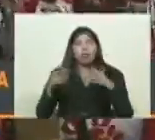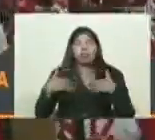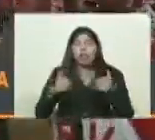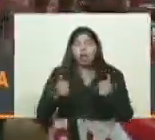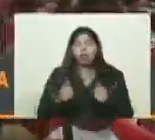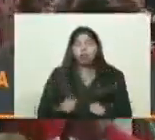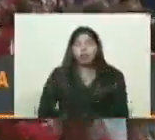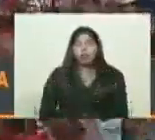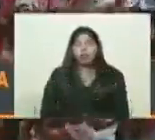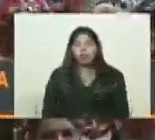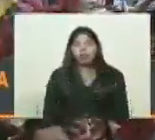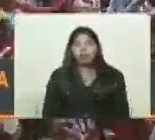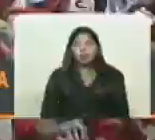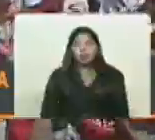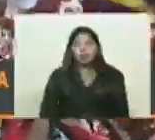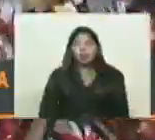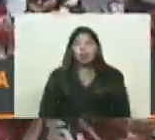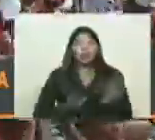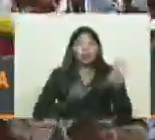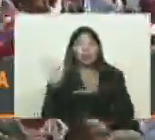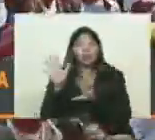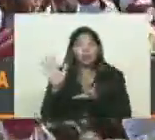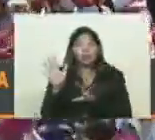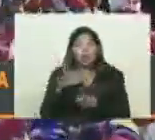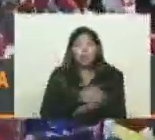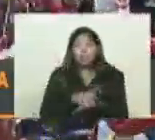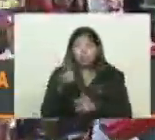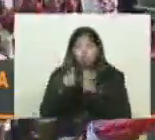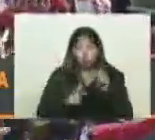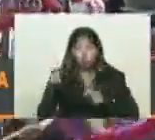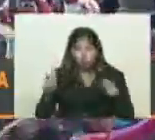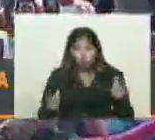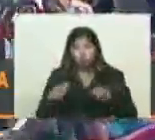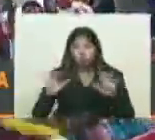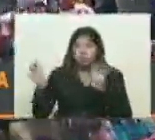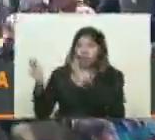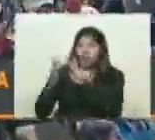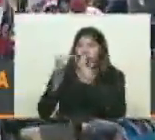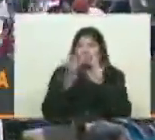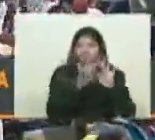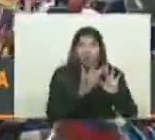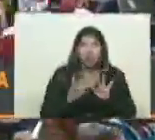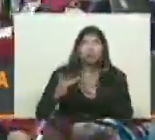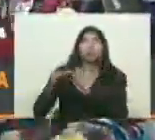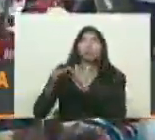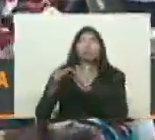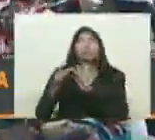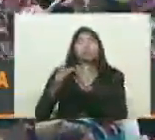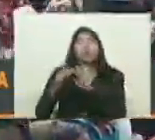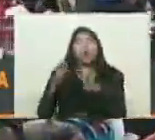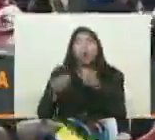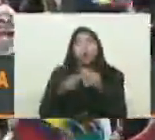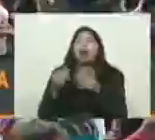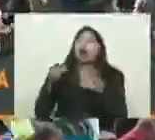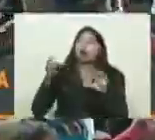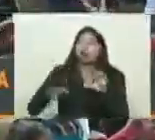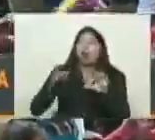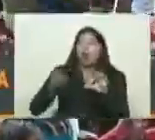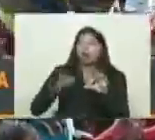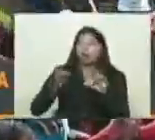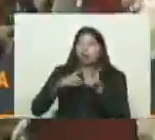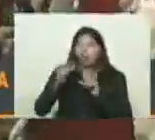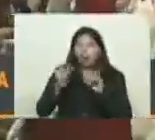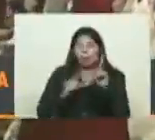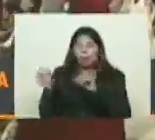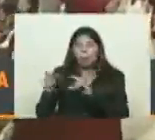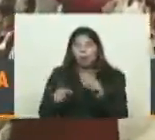15 millones de personas han sido contactadas a través del carnet de la patria y 4 millones